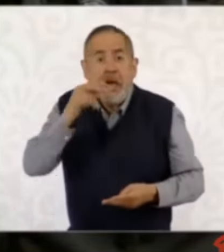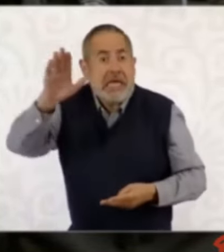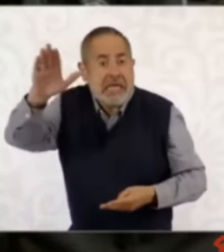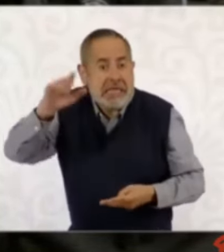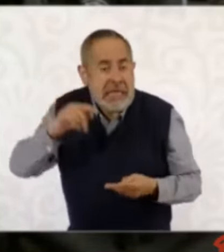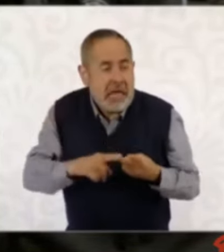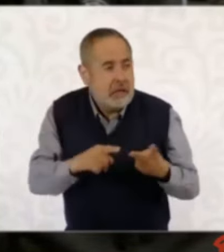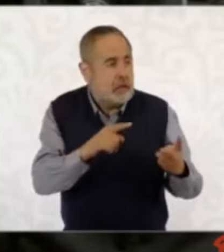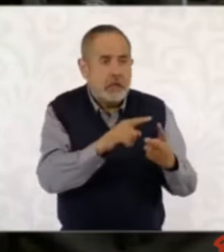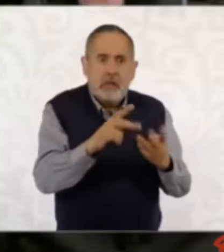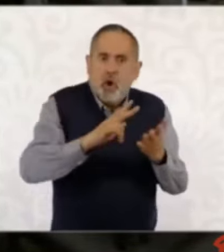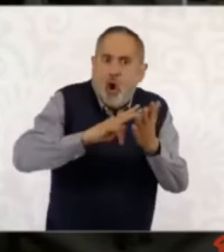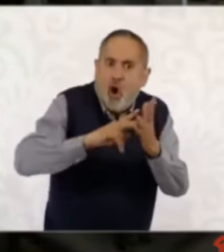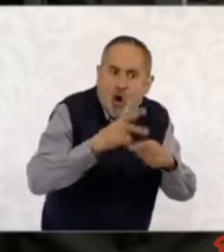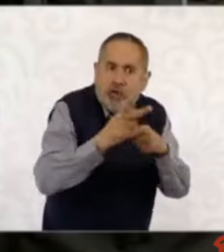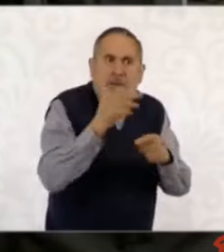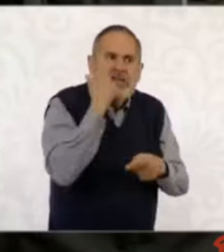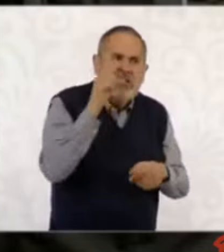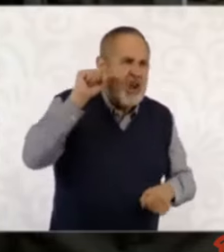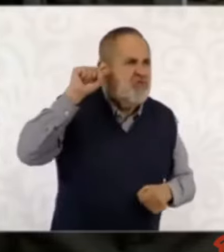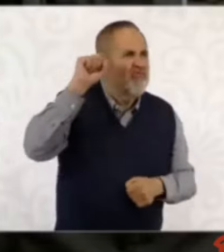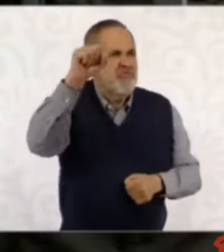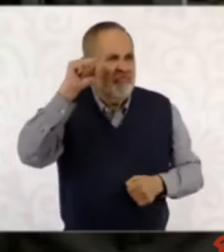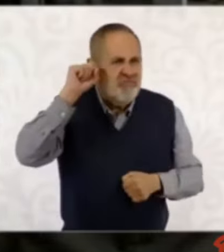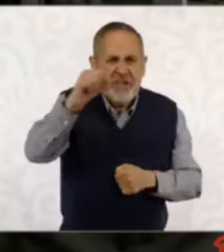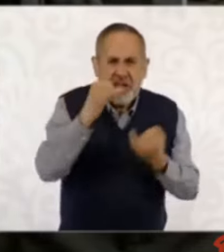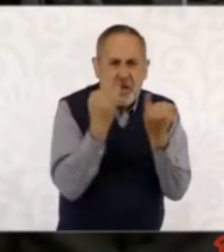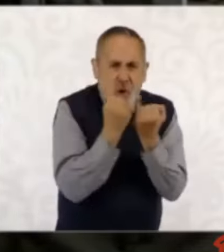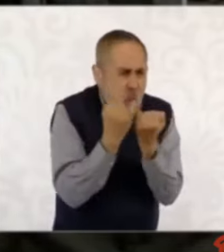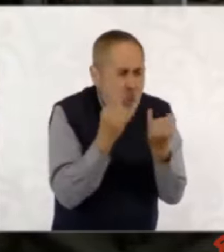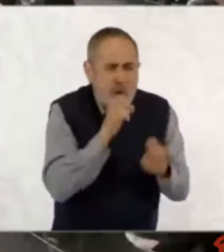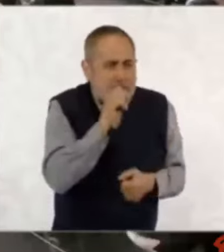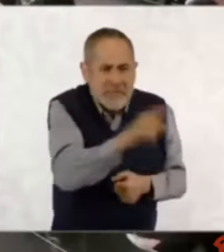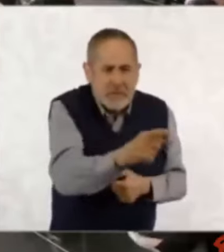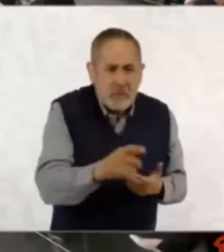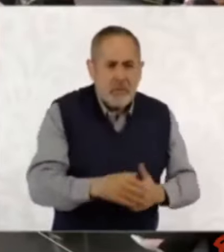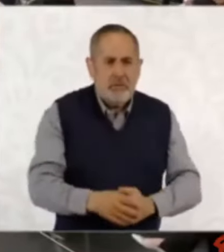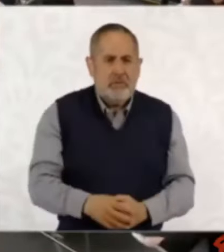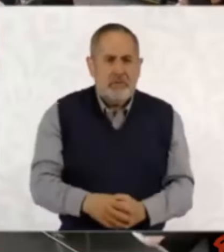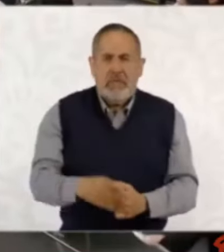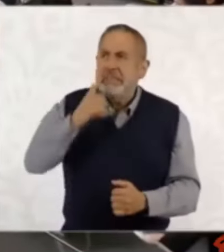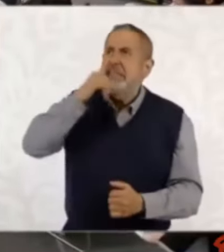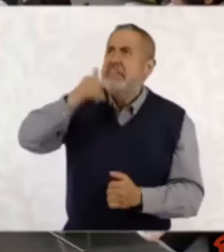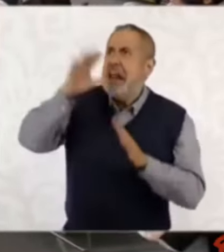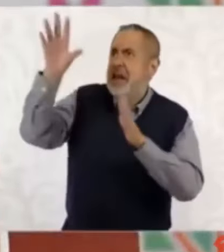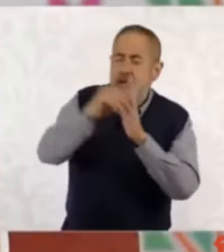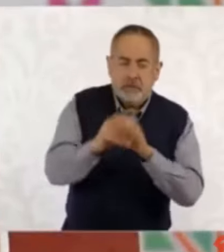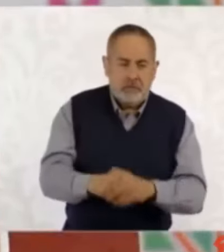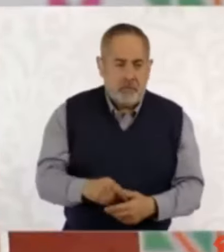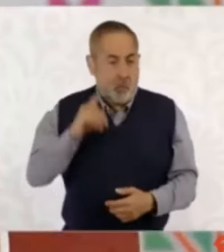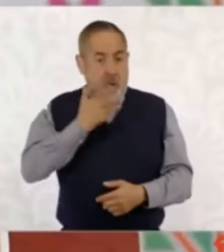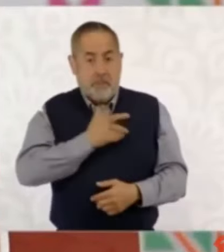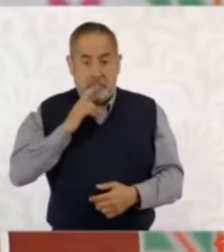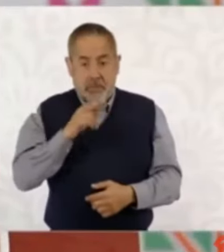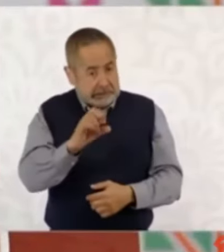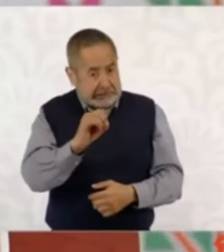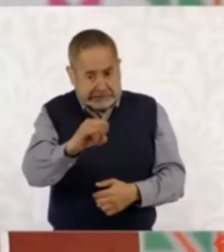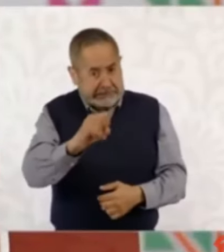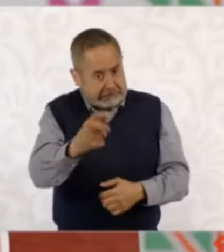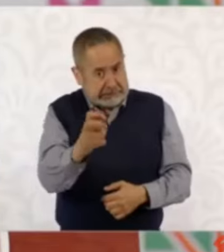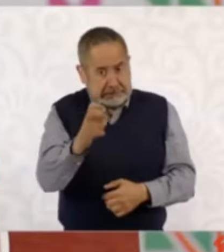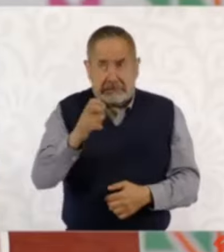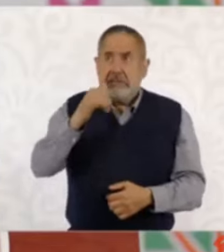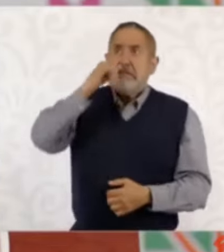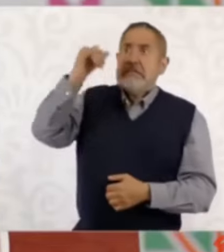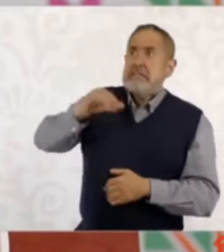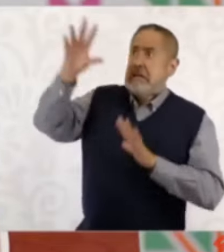digamos, revitalizar, pero que viene de ese origen de la Italia fascista. Tiene ese origen de ultraderecha fascista,